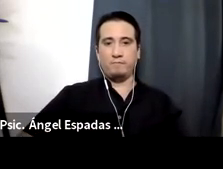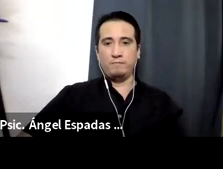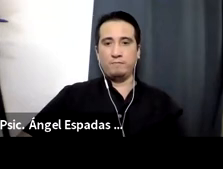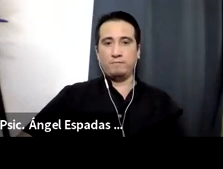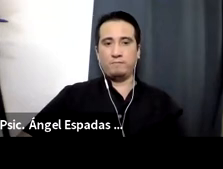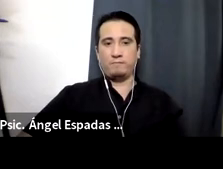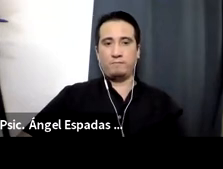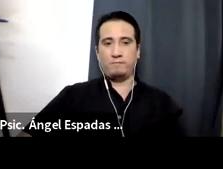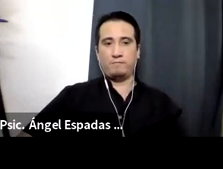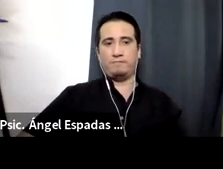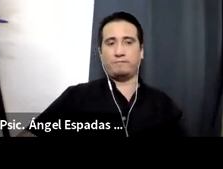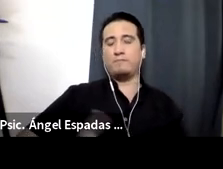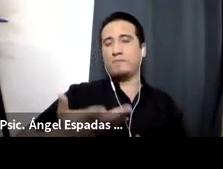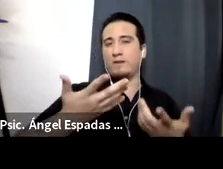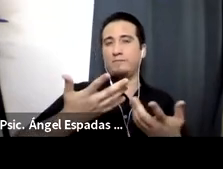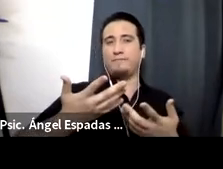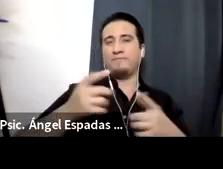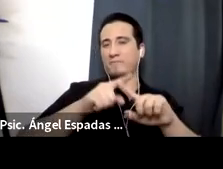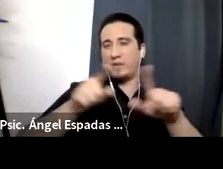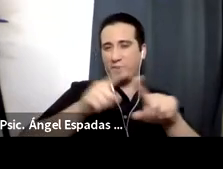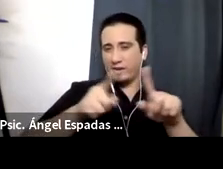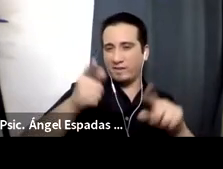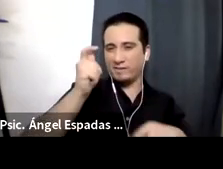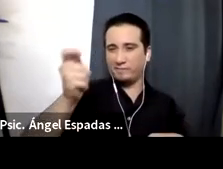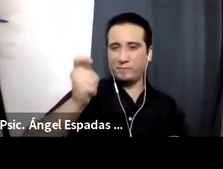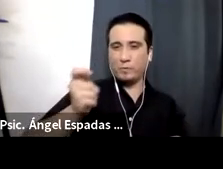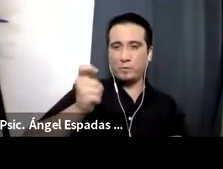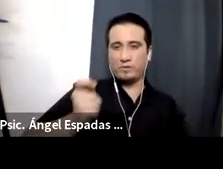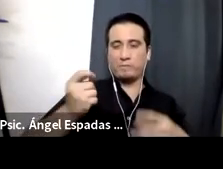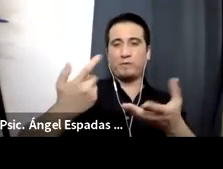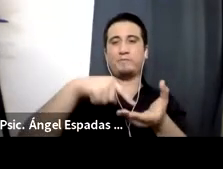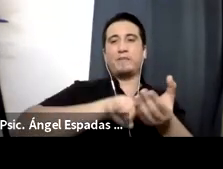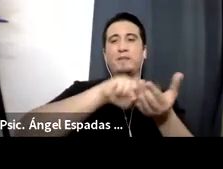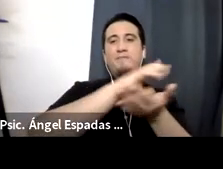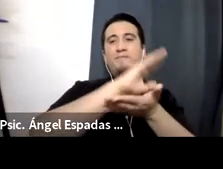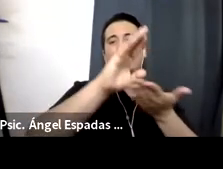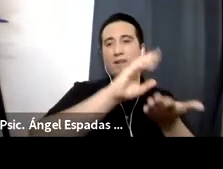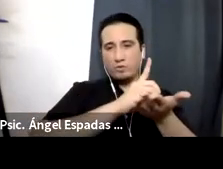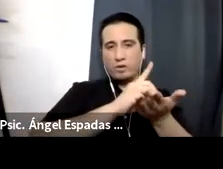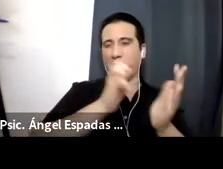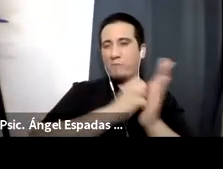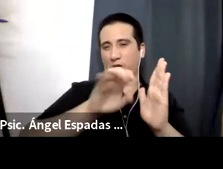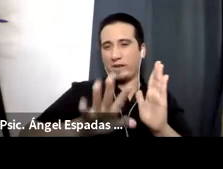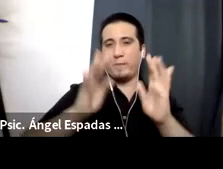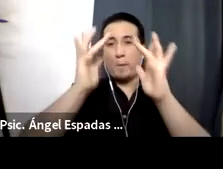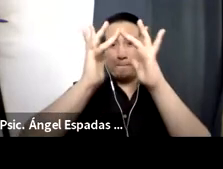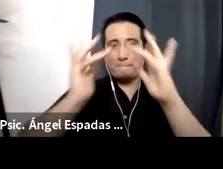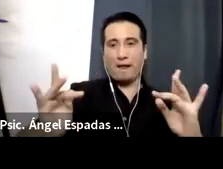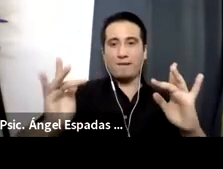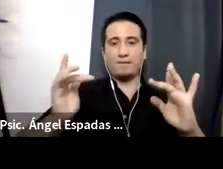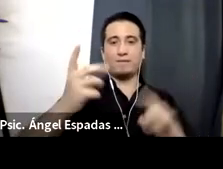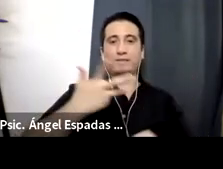Y de aquí han surgido diferentes conceptos dentro de las ciudades, ¿no? Por ejemplo, París